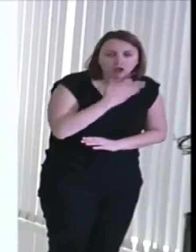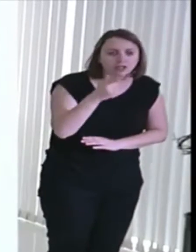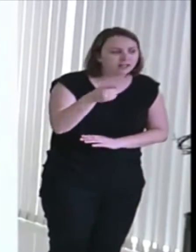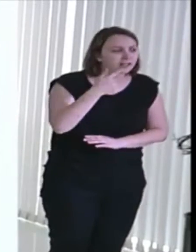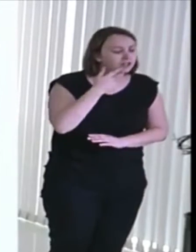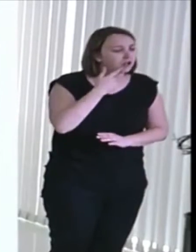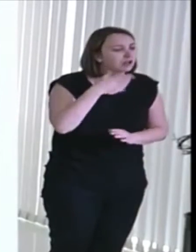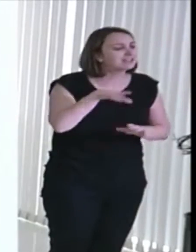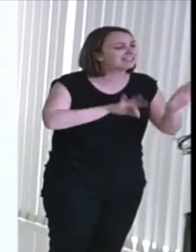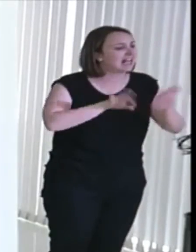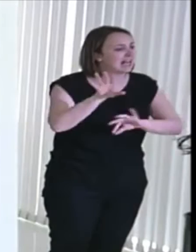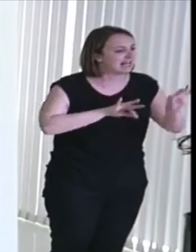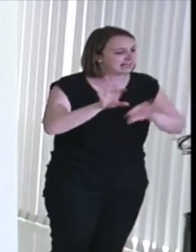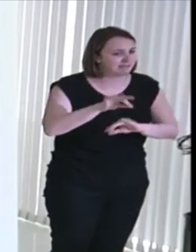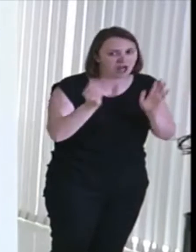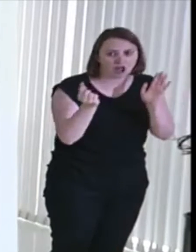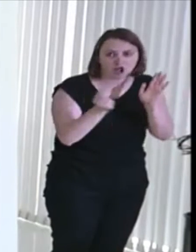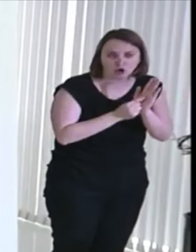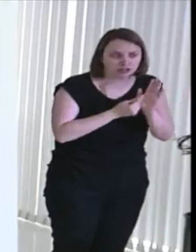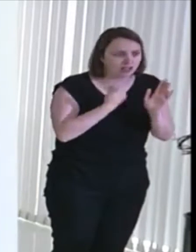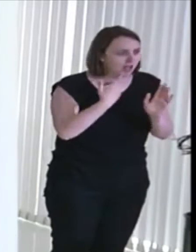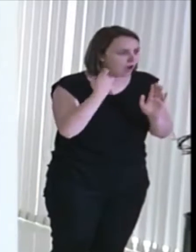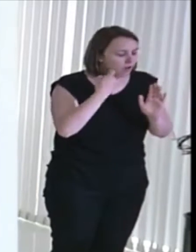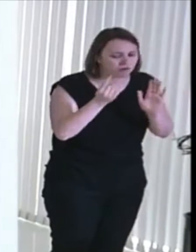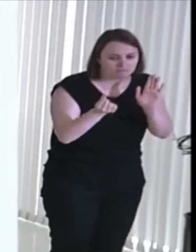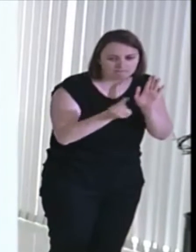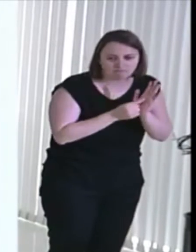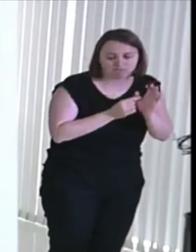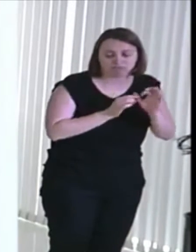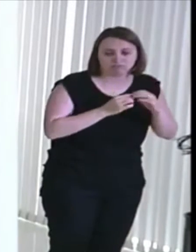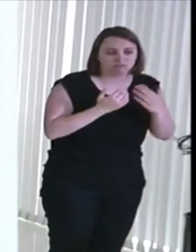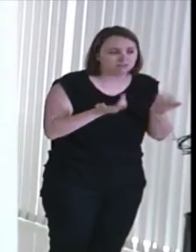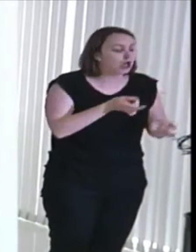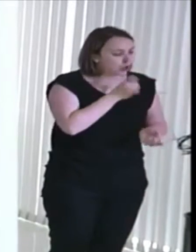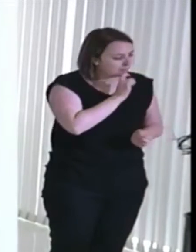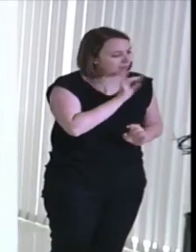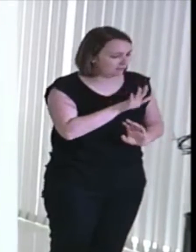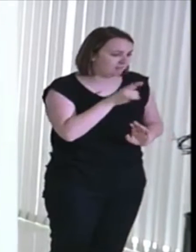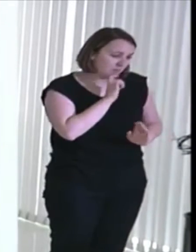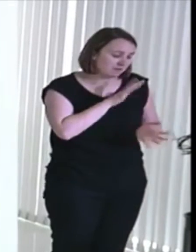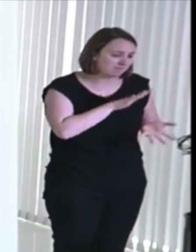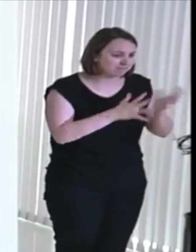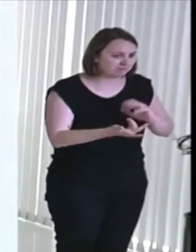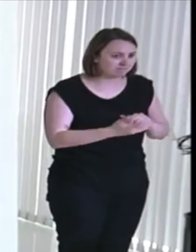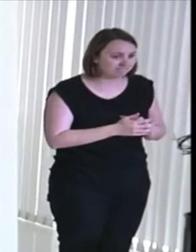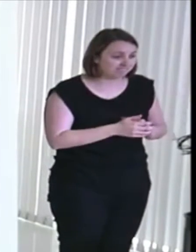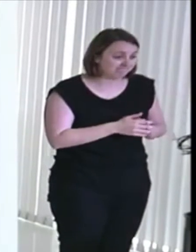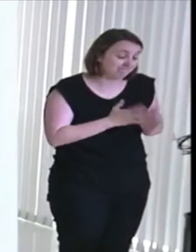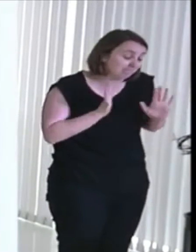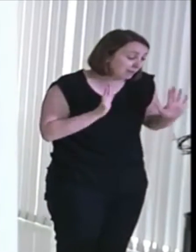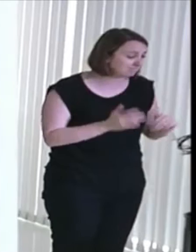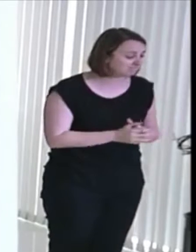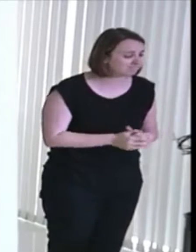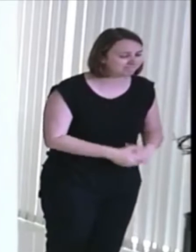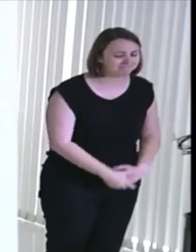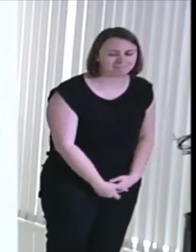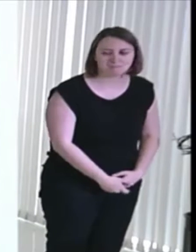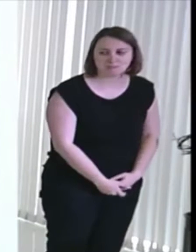aprueben selectividad con tanta nota, tal número de niños, que si no, es complicado, sí. Pero...